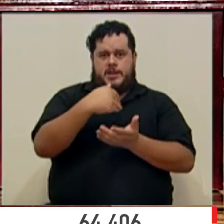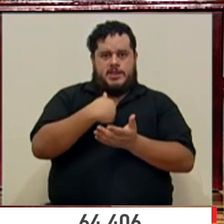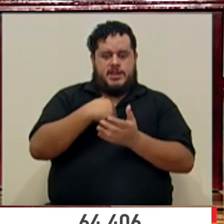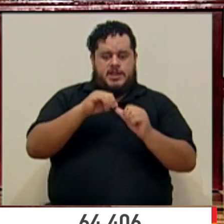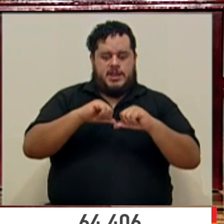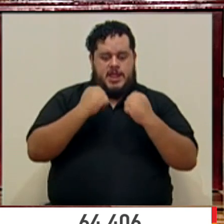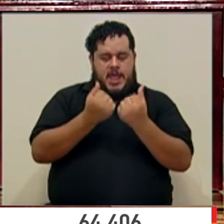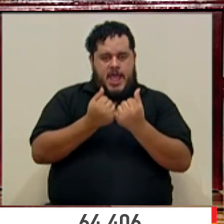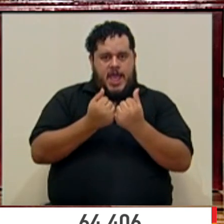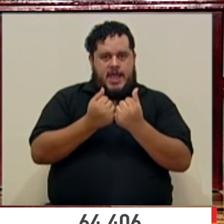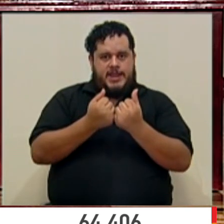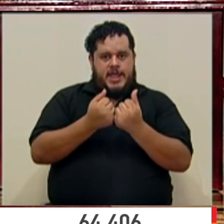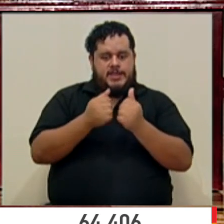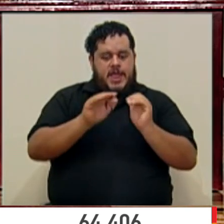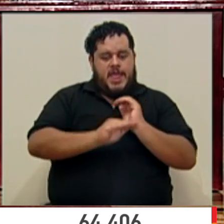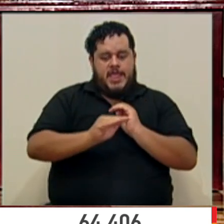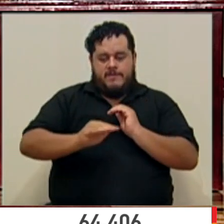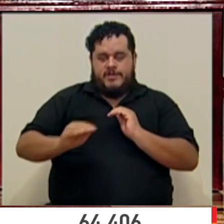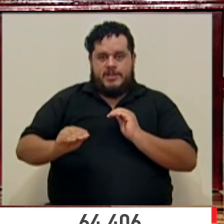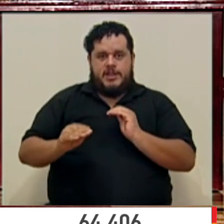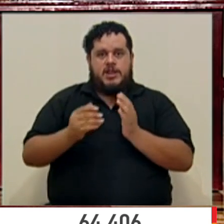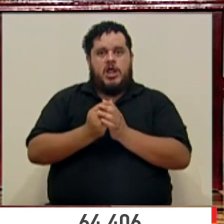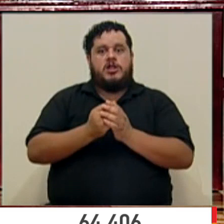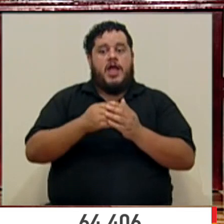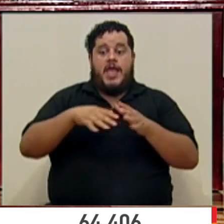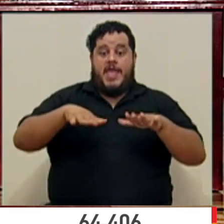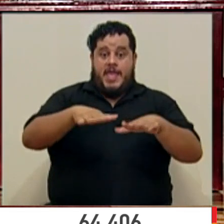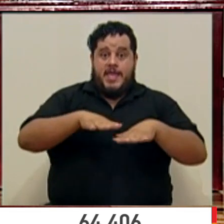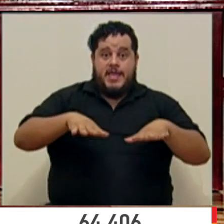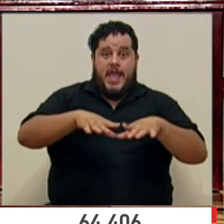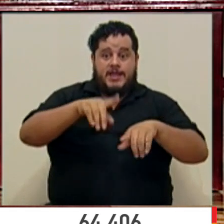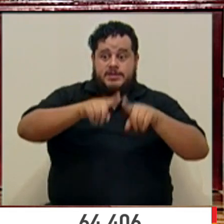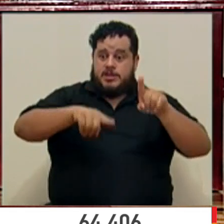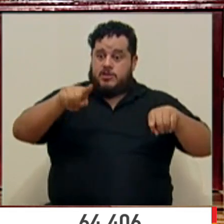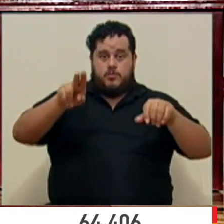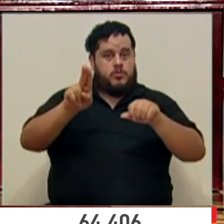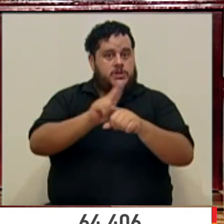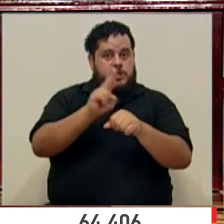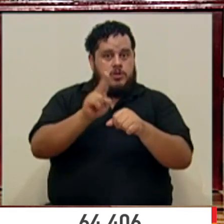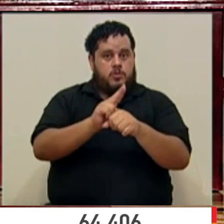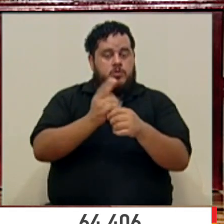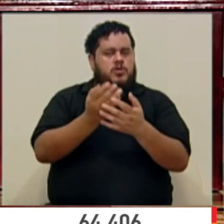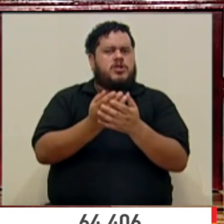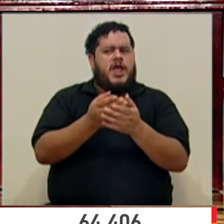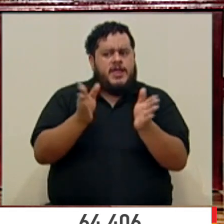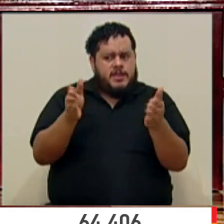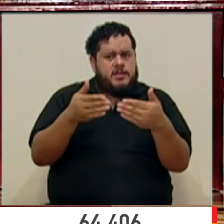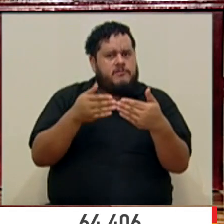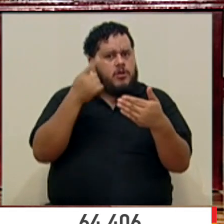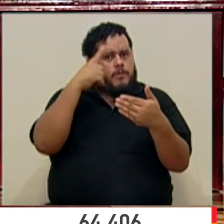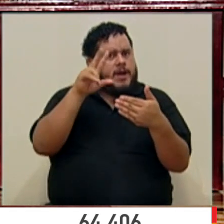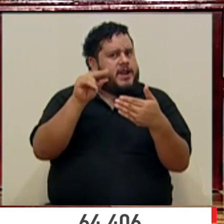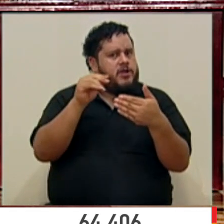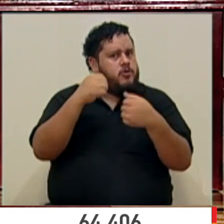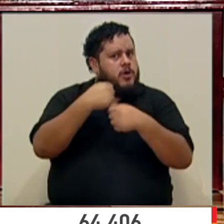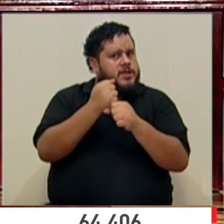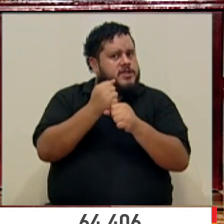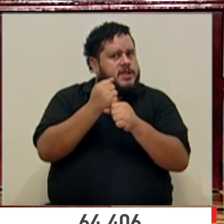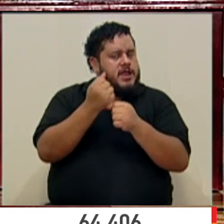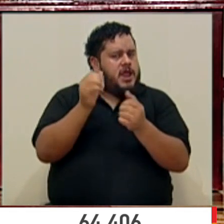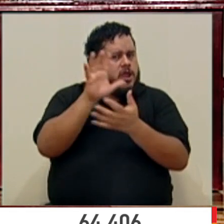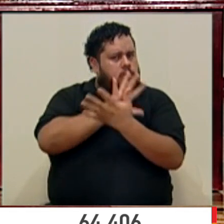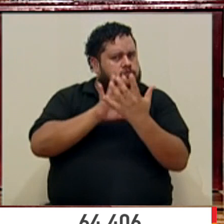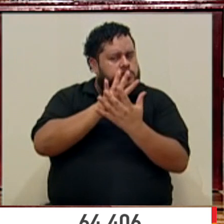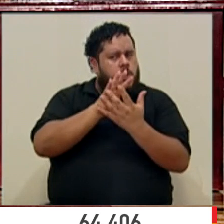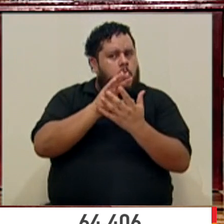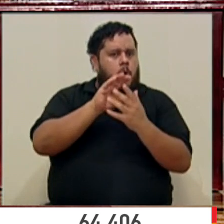áreas infantiles, canchas multiusos y máquinas de ejercicio, ¿se mantienen cerrados para no generar confusiones o se abren unas